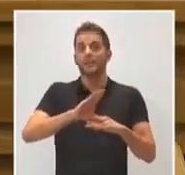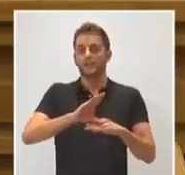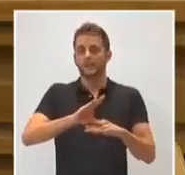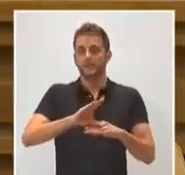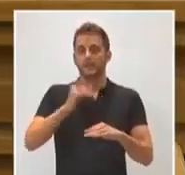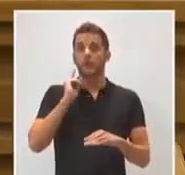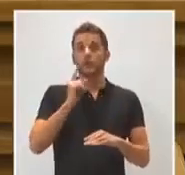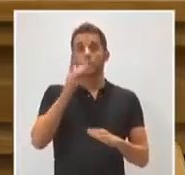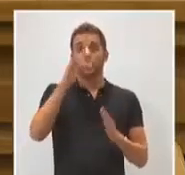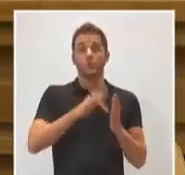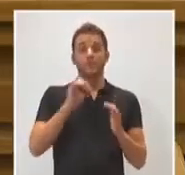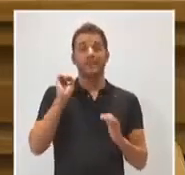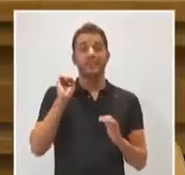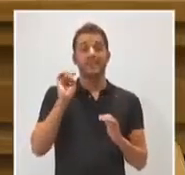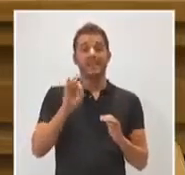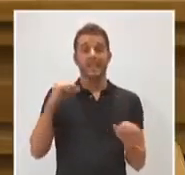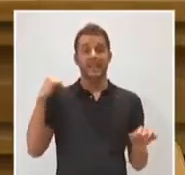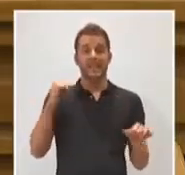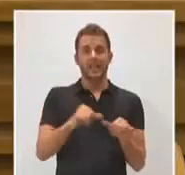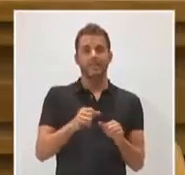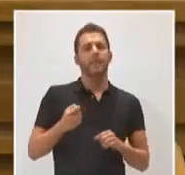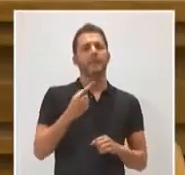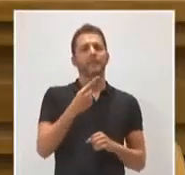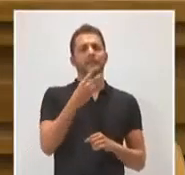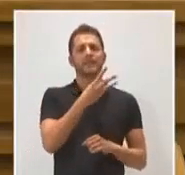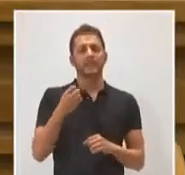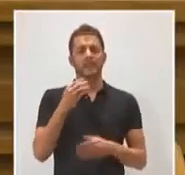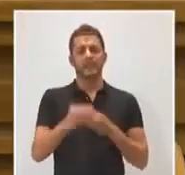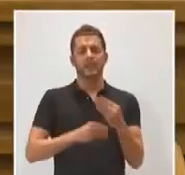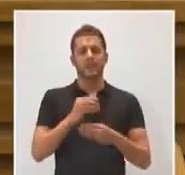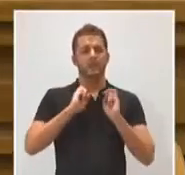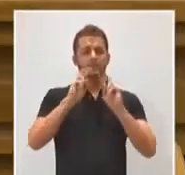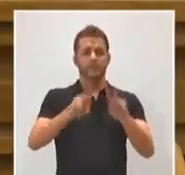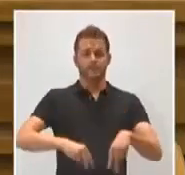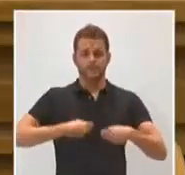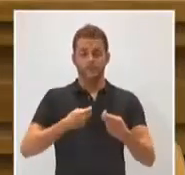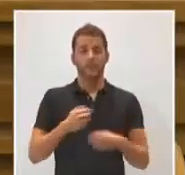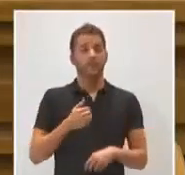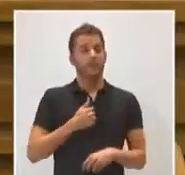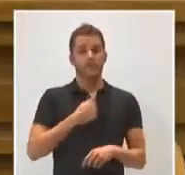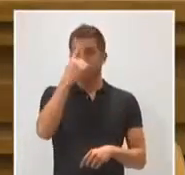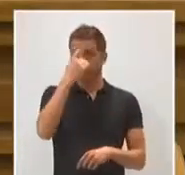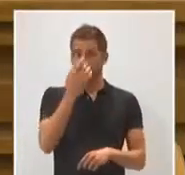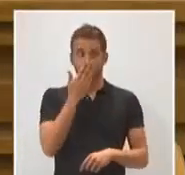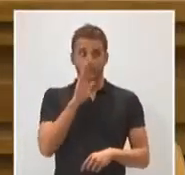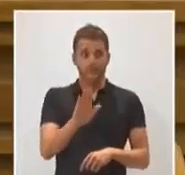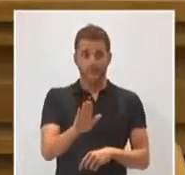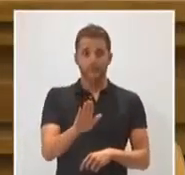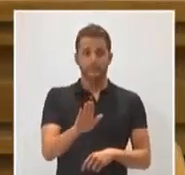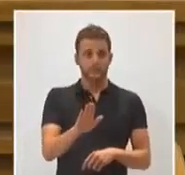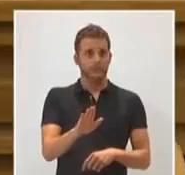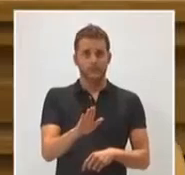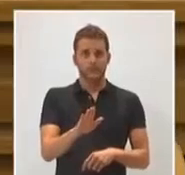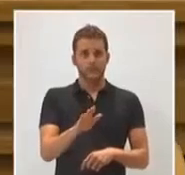2015 y 1300 actuaciones de reforma yo creo sinceramente que en algún caso